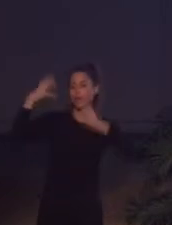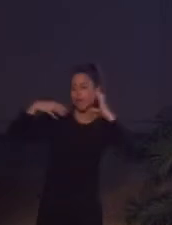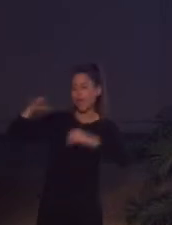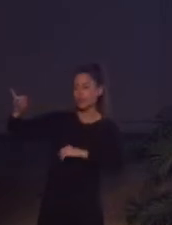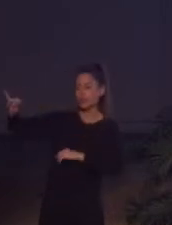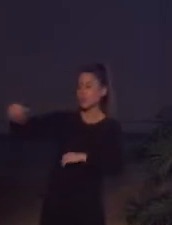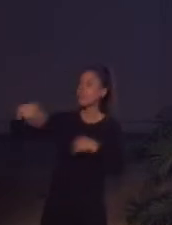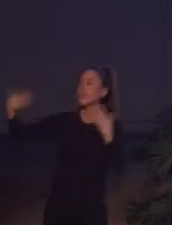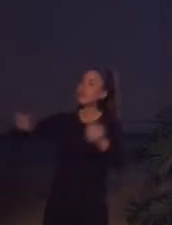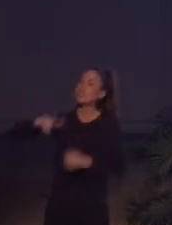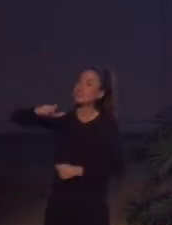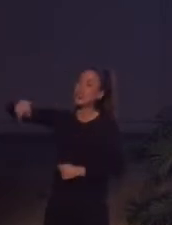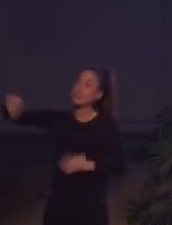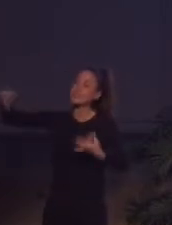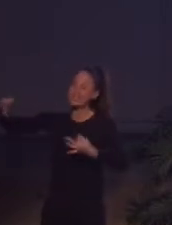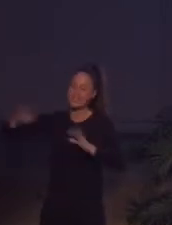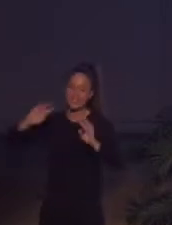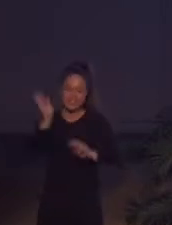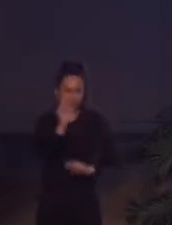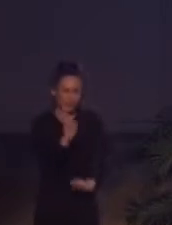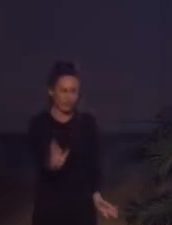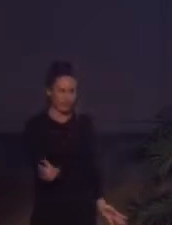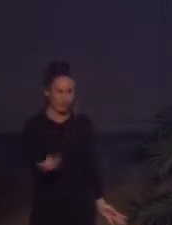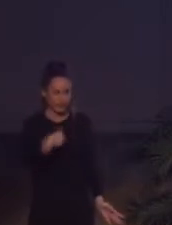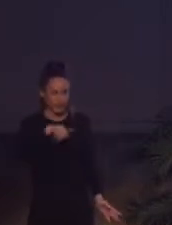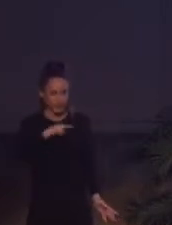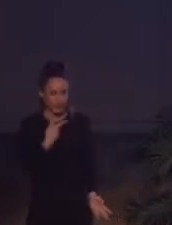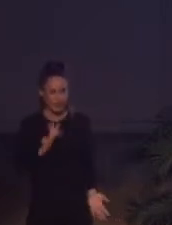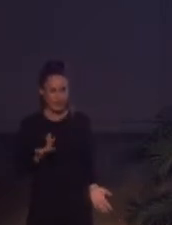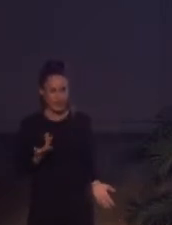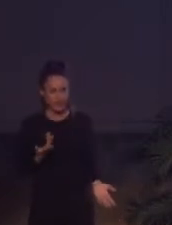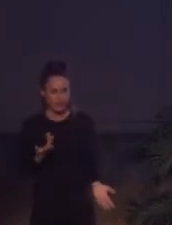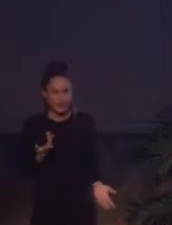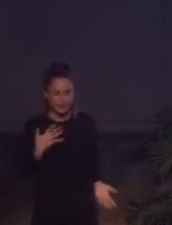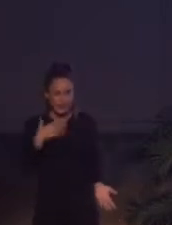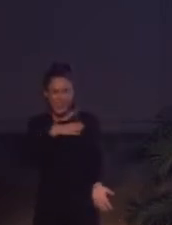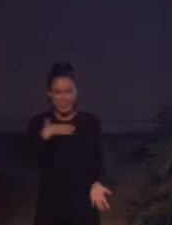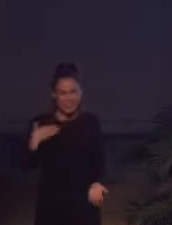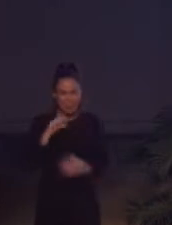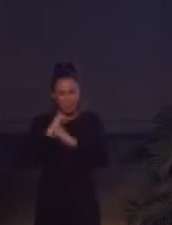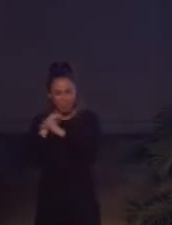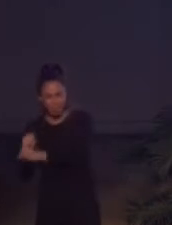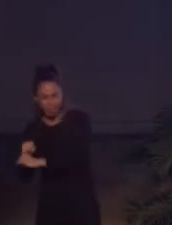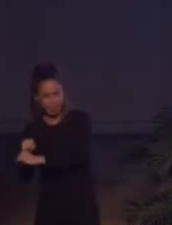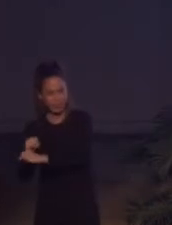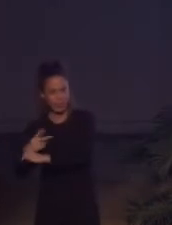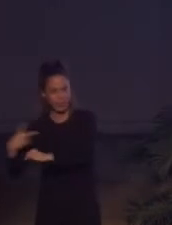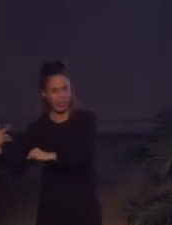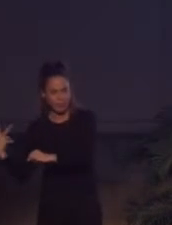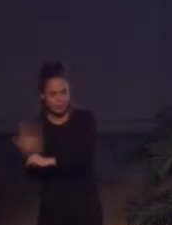bai, baina gizakiak ez, da, como, a ber, ez, osea, gure oinarrizkoena da, inorrez dominatzea, ez? Eta